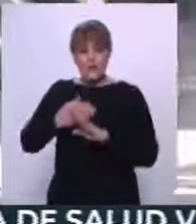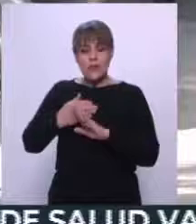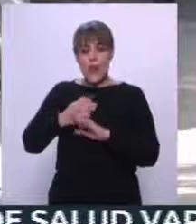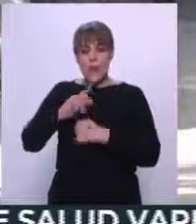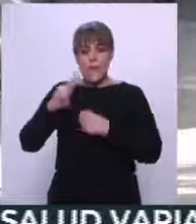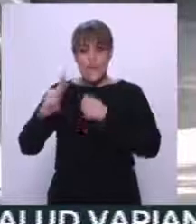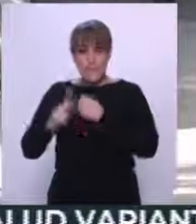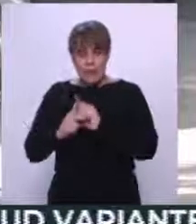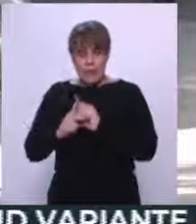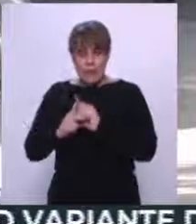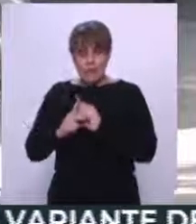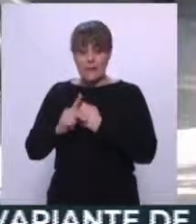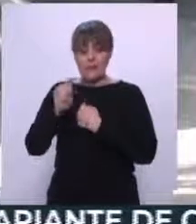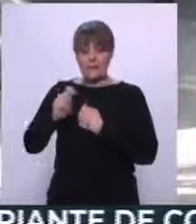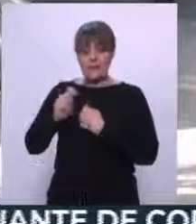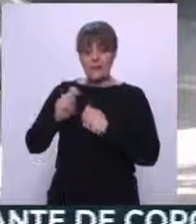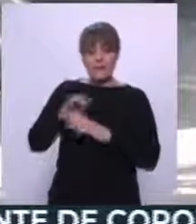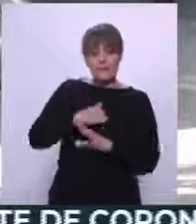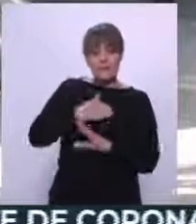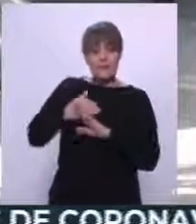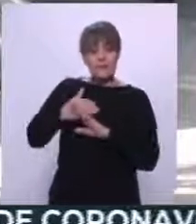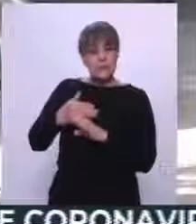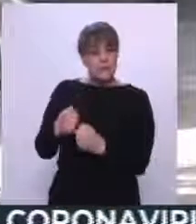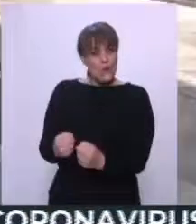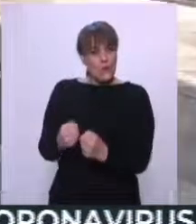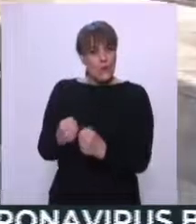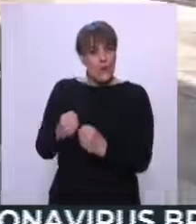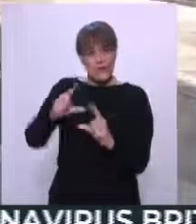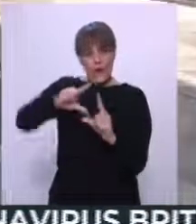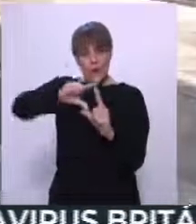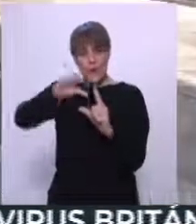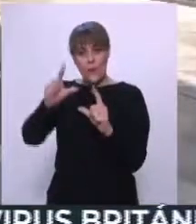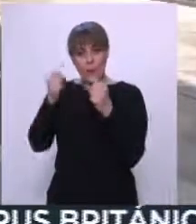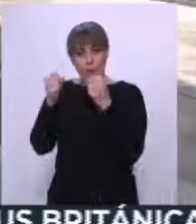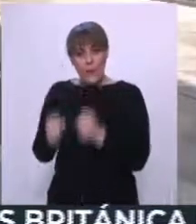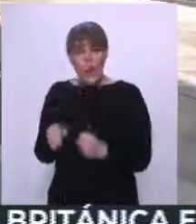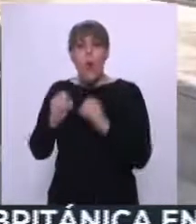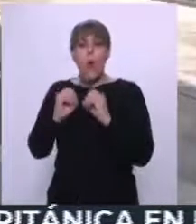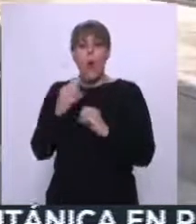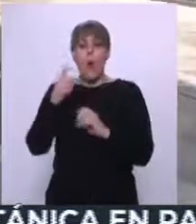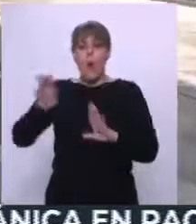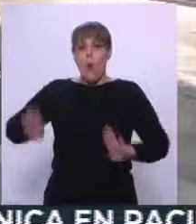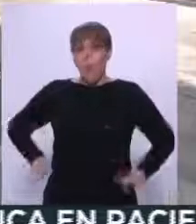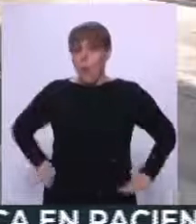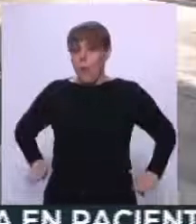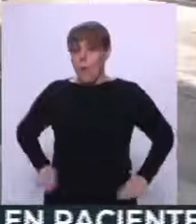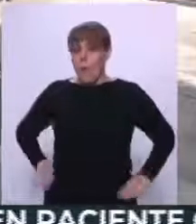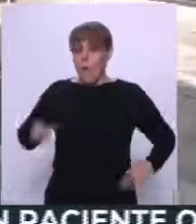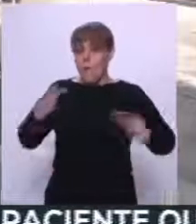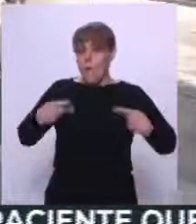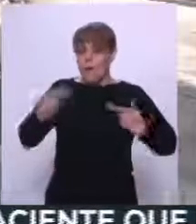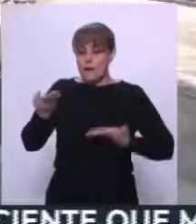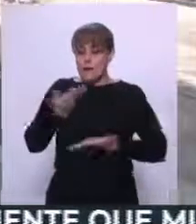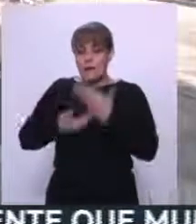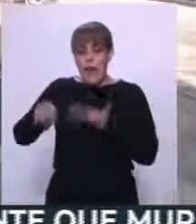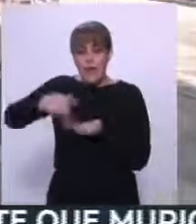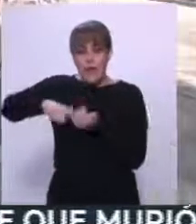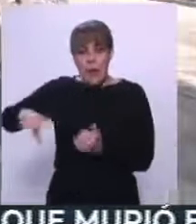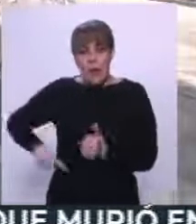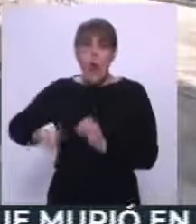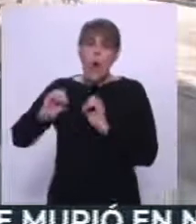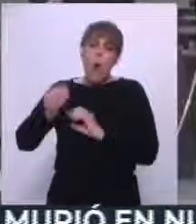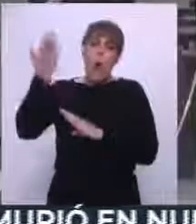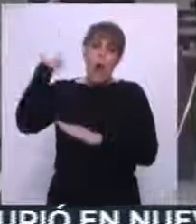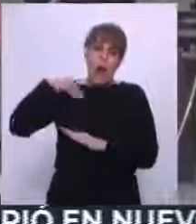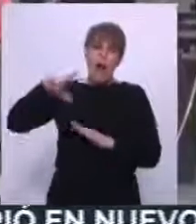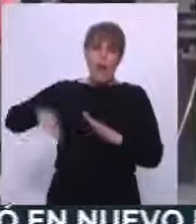que representen una amenaza a la seguridad nacional o que se refieran a presuntas conductas delictivas de servidores públicos o exservidores